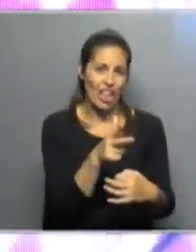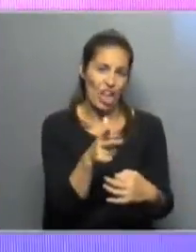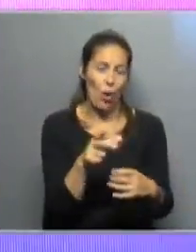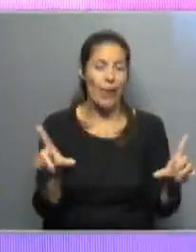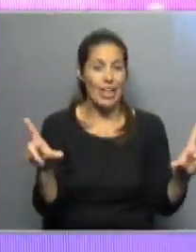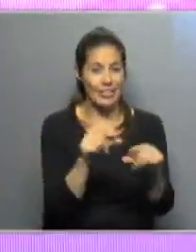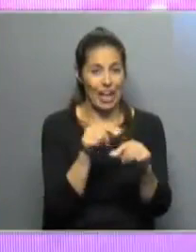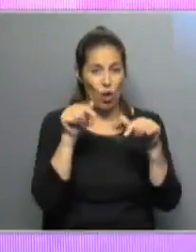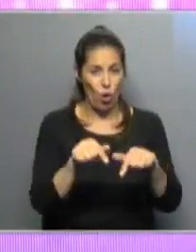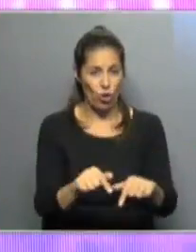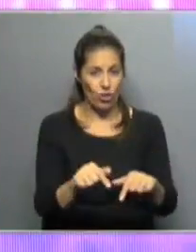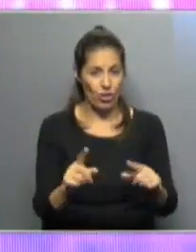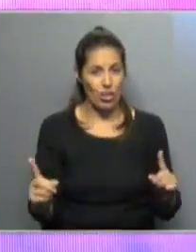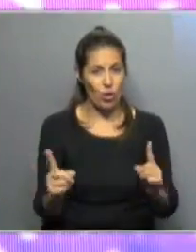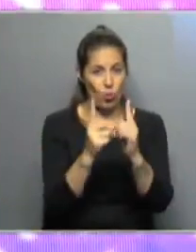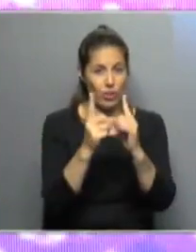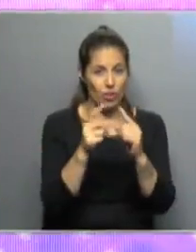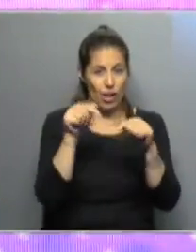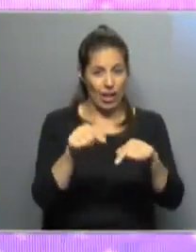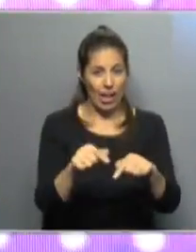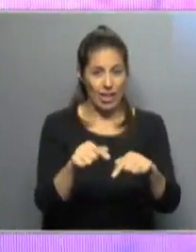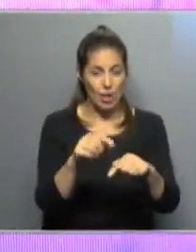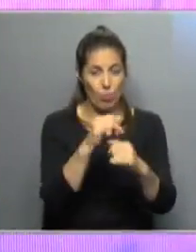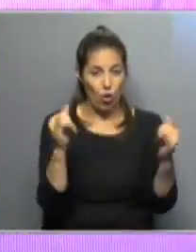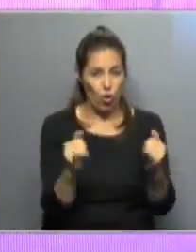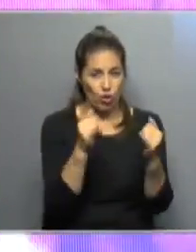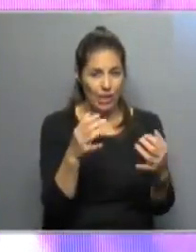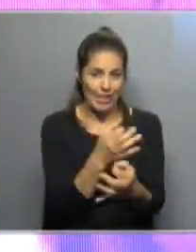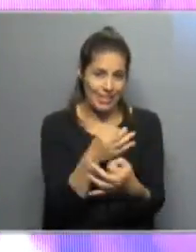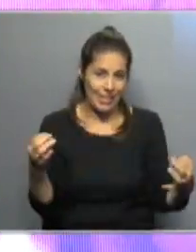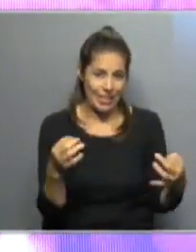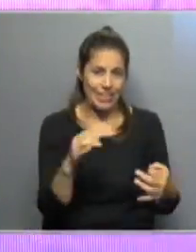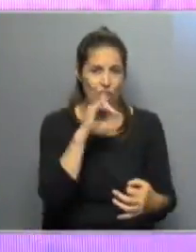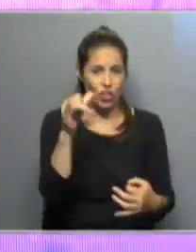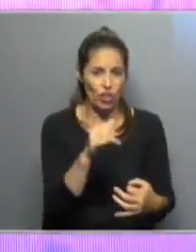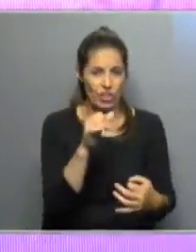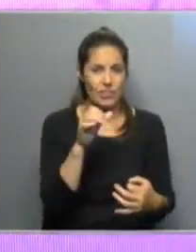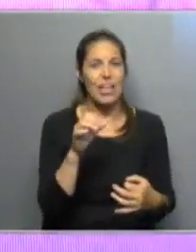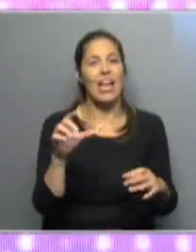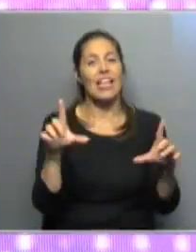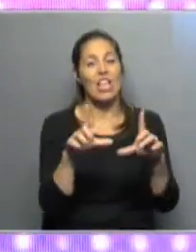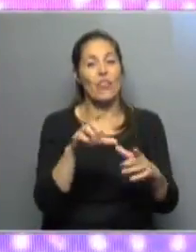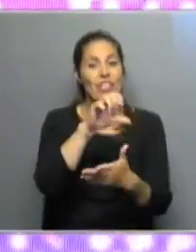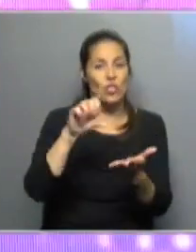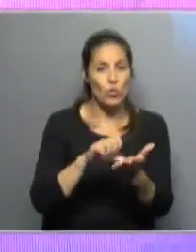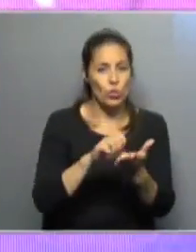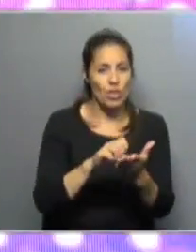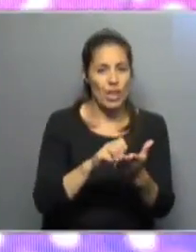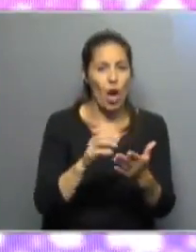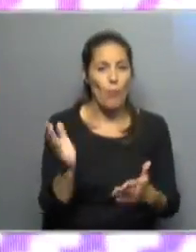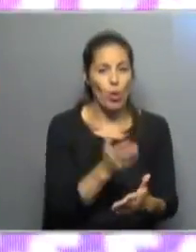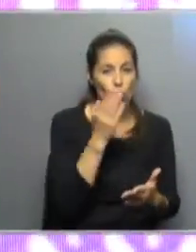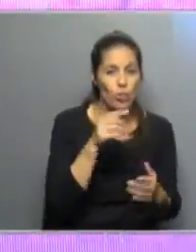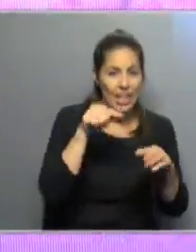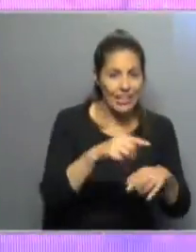hoy. Esto es tomado de encuentro en el estudio. Tuvimos hace pocos días la excelente noticia de que TV Ciudad coproducirá este año un encuentro